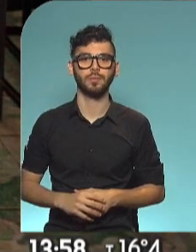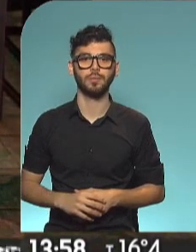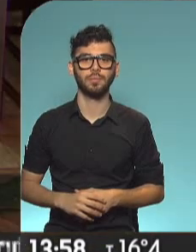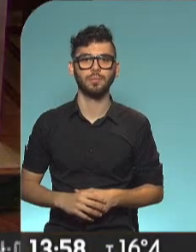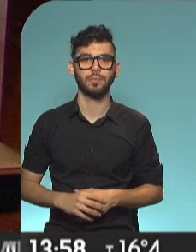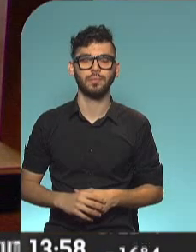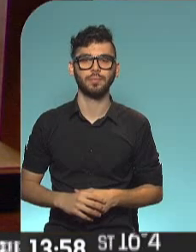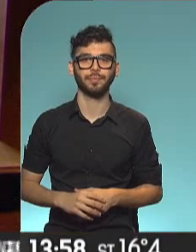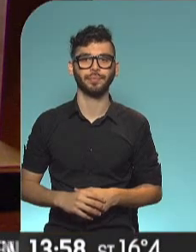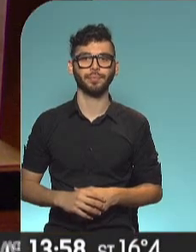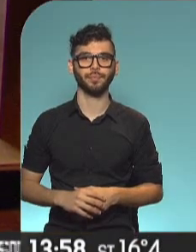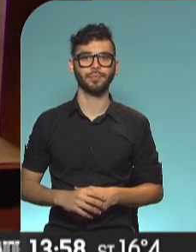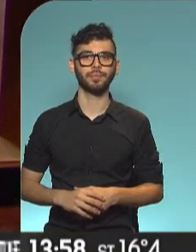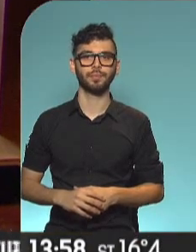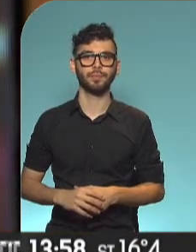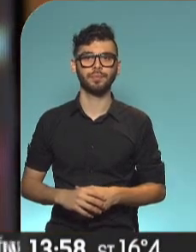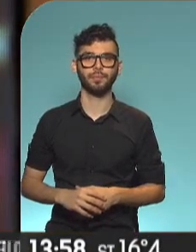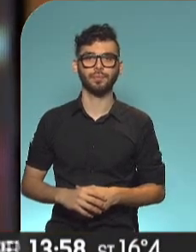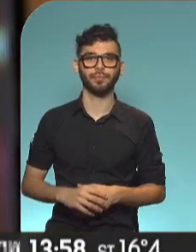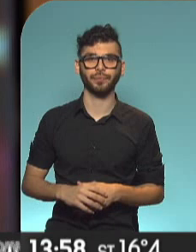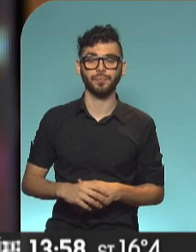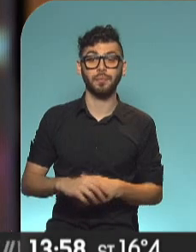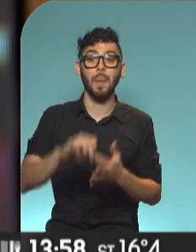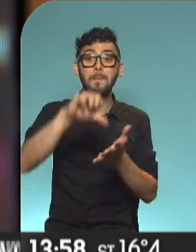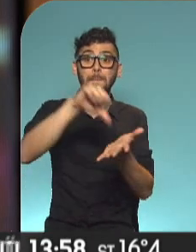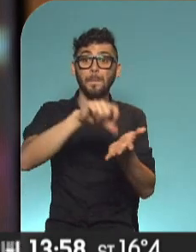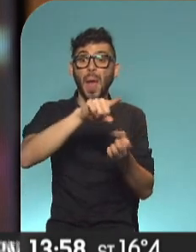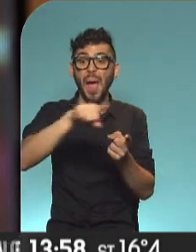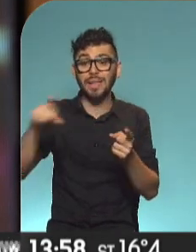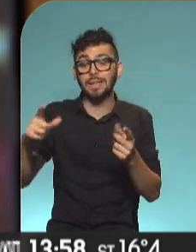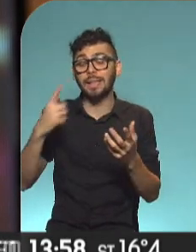Cada país vuelve a clases como puede, podría decir.